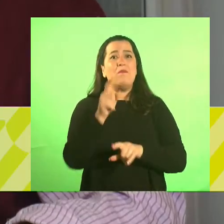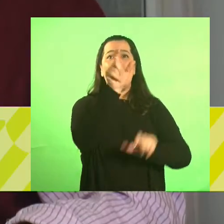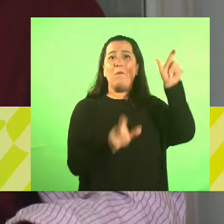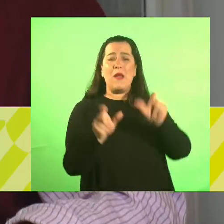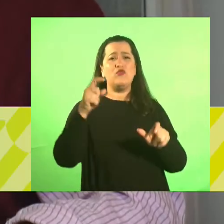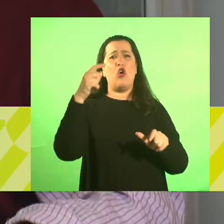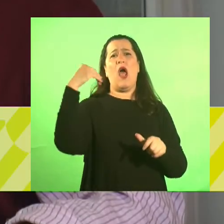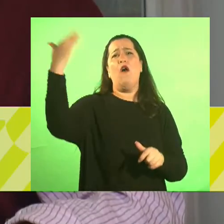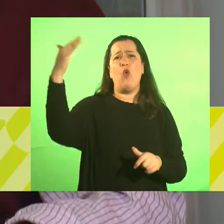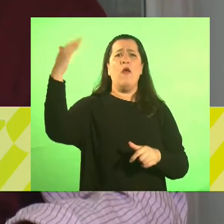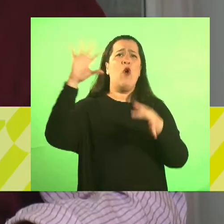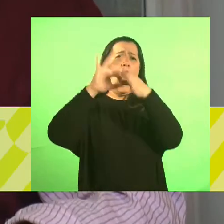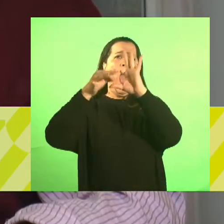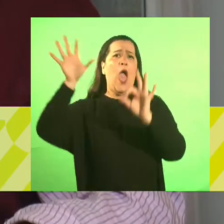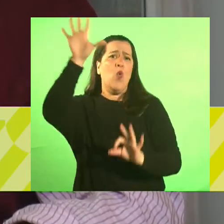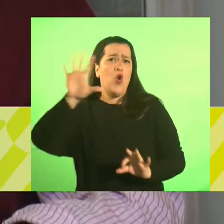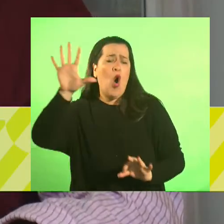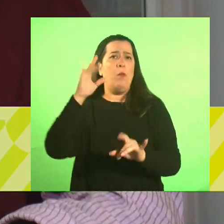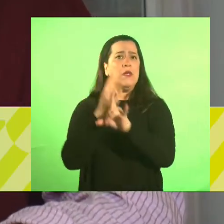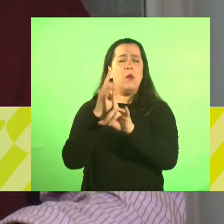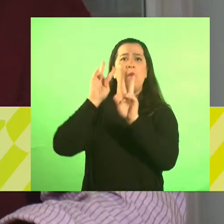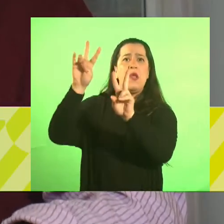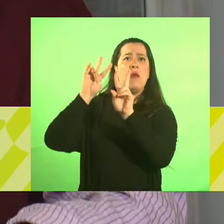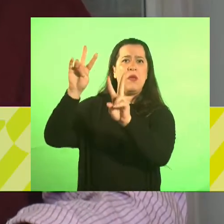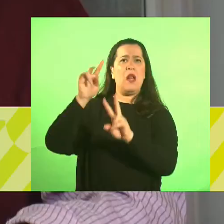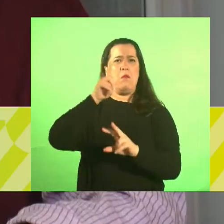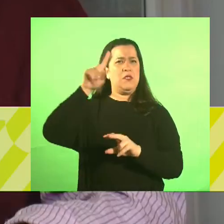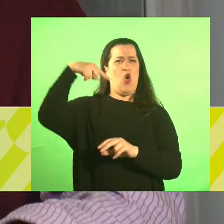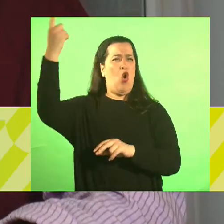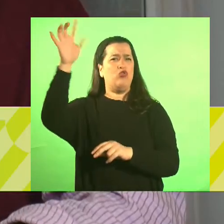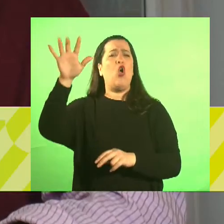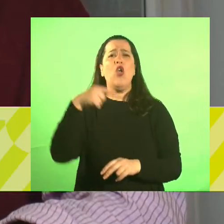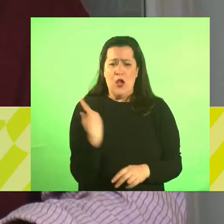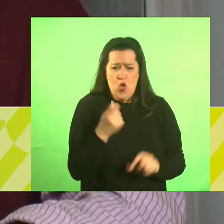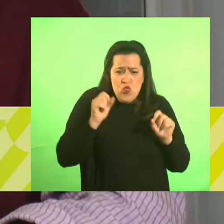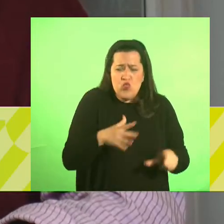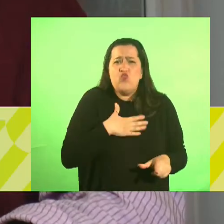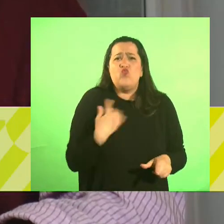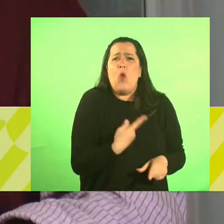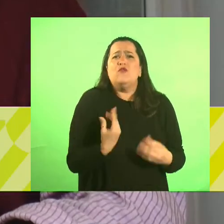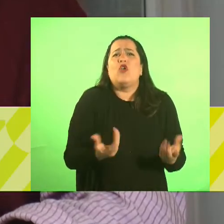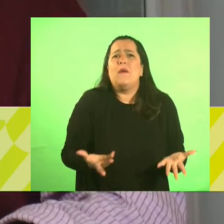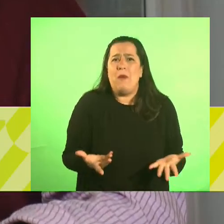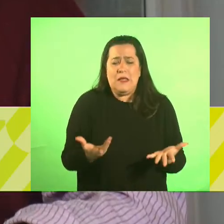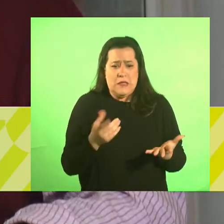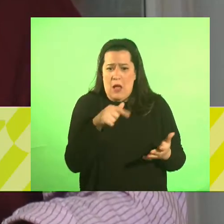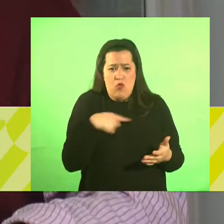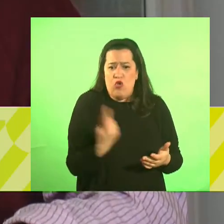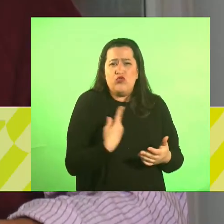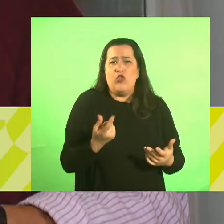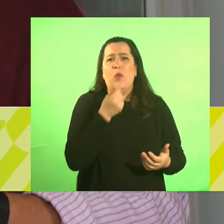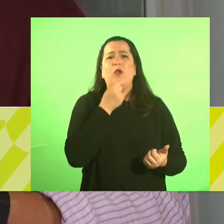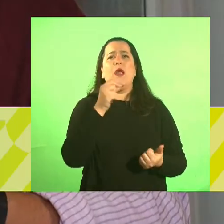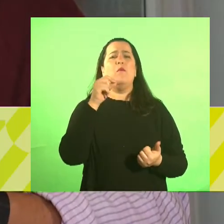que están afuera, que están en Europa, ¿no? Que es parte de otro imperio. ¿Y lo nuestro dónde está? ¿Qué pasa con lo más próximo a lo próximo?